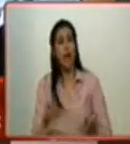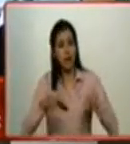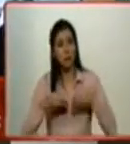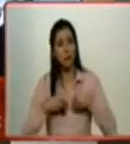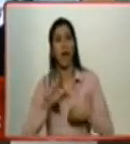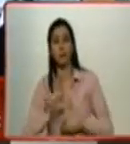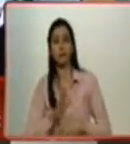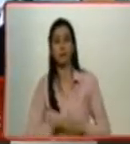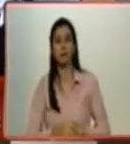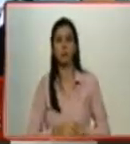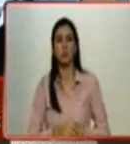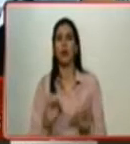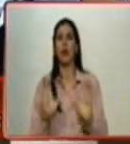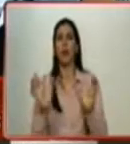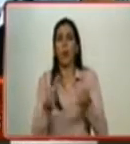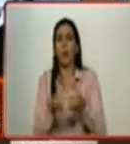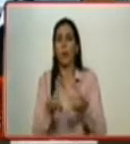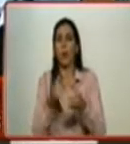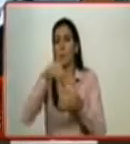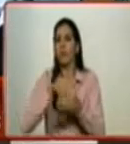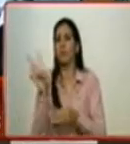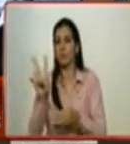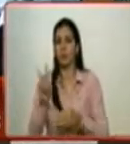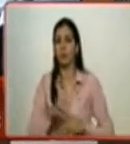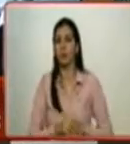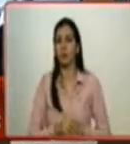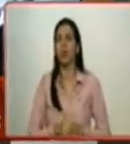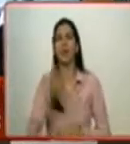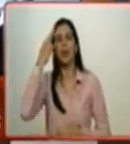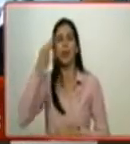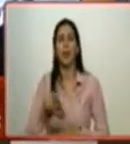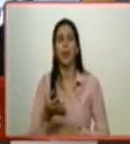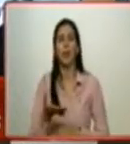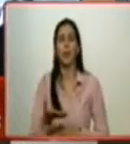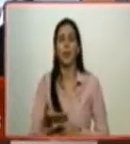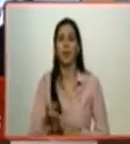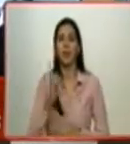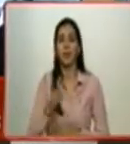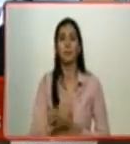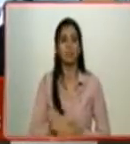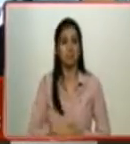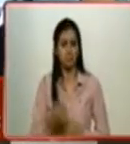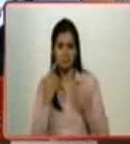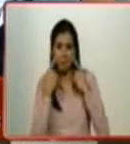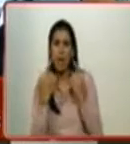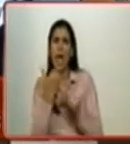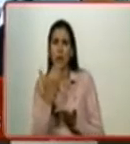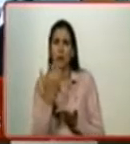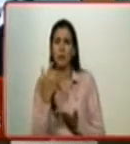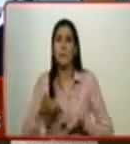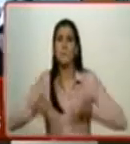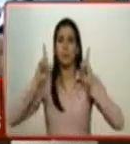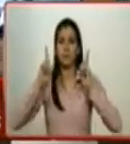esa manera por los organismos electorales venezolanos. Creemos que hay que saludarla como un acto que va a